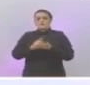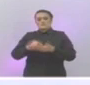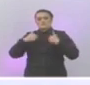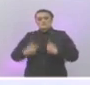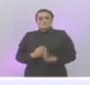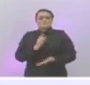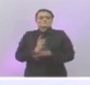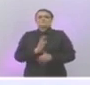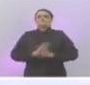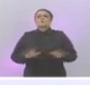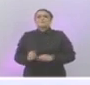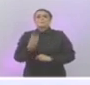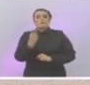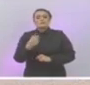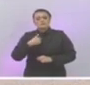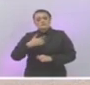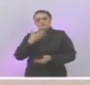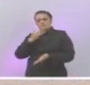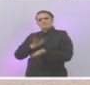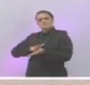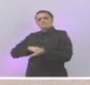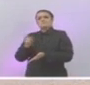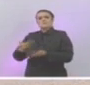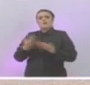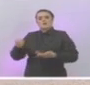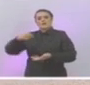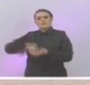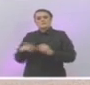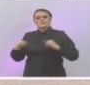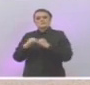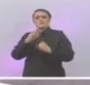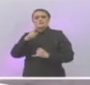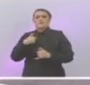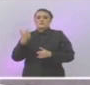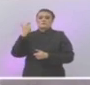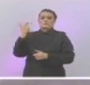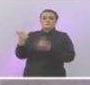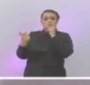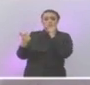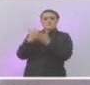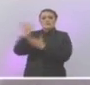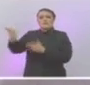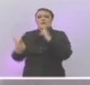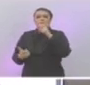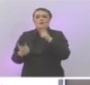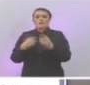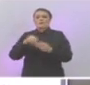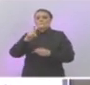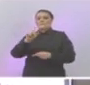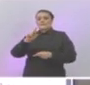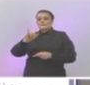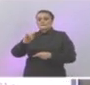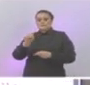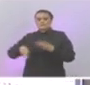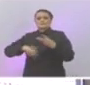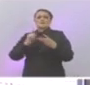humanos. Por ello celebro que también se hayan mejorado este año los salarios de los policías ministeriales, de los peritos